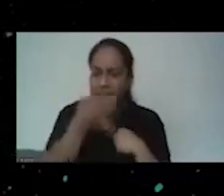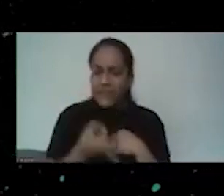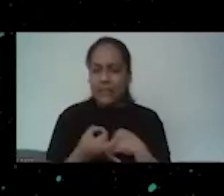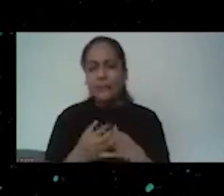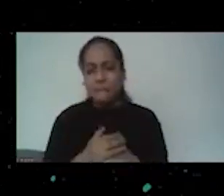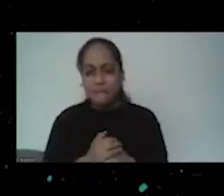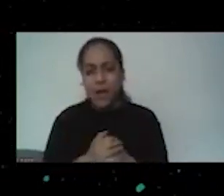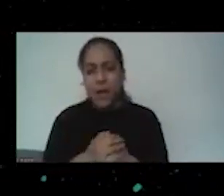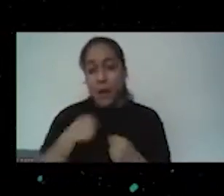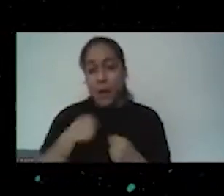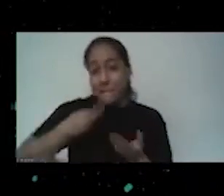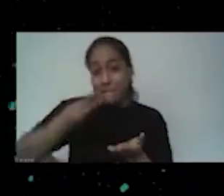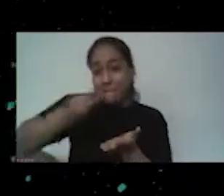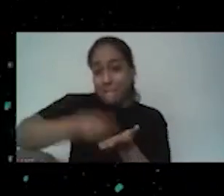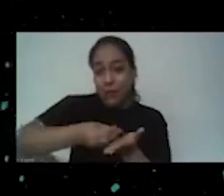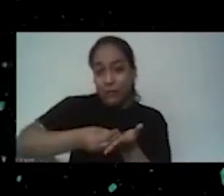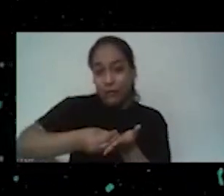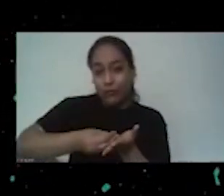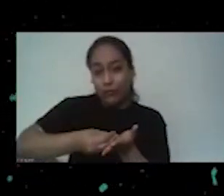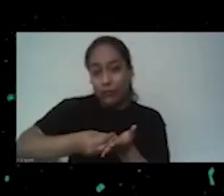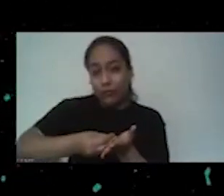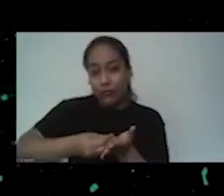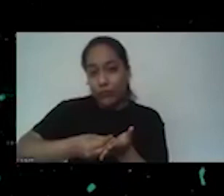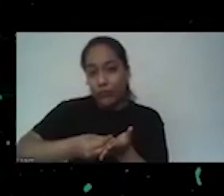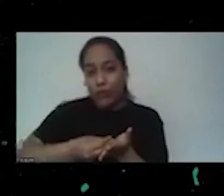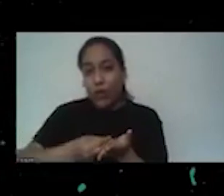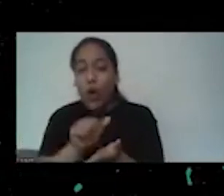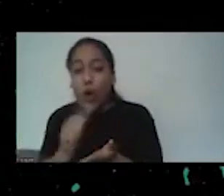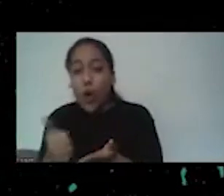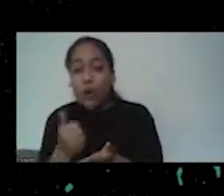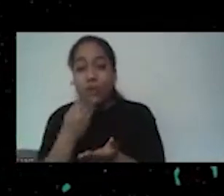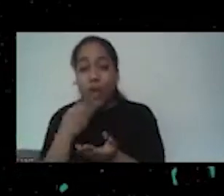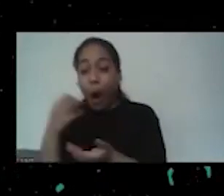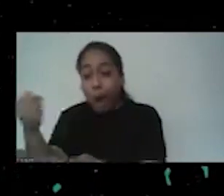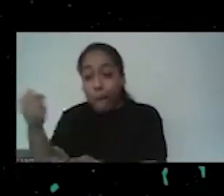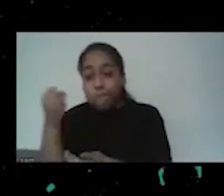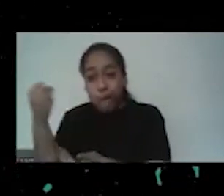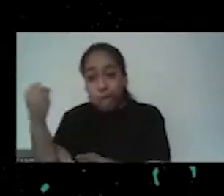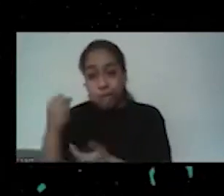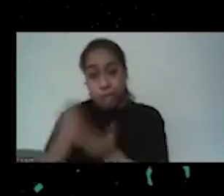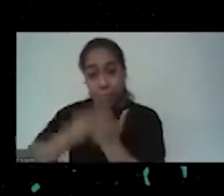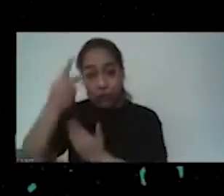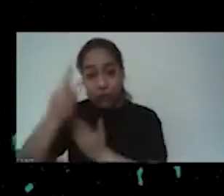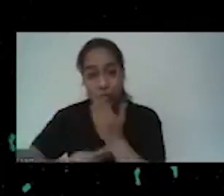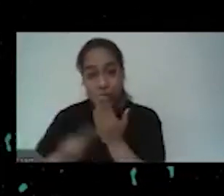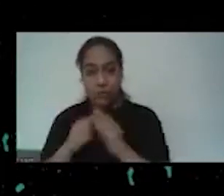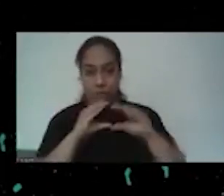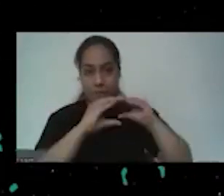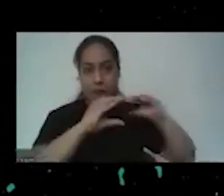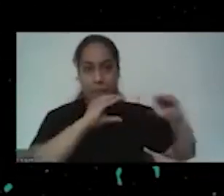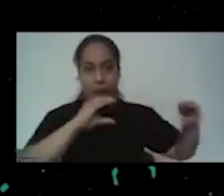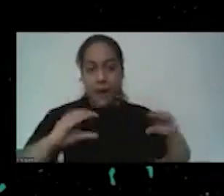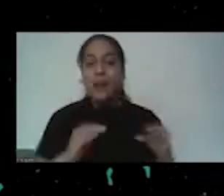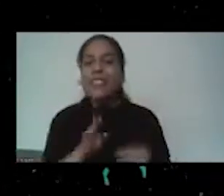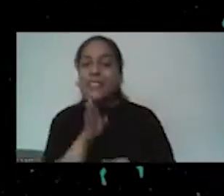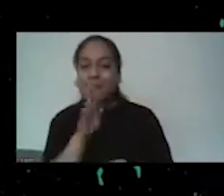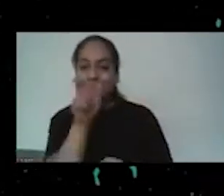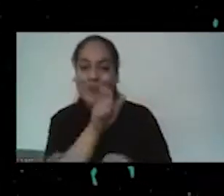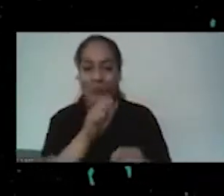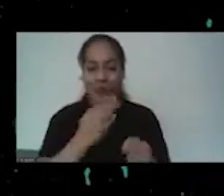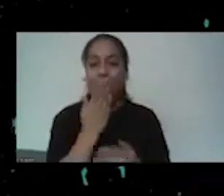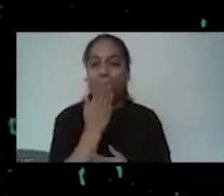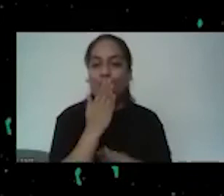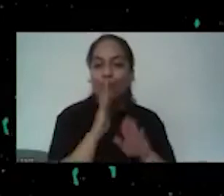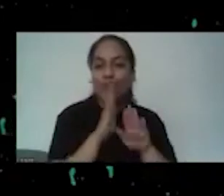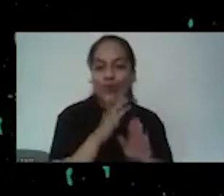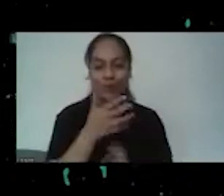pago, digamos que todos los dineros con los que se financian los proyectos que están haciendo los indígenas son